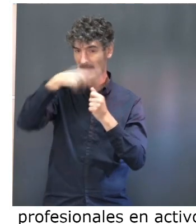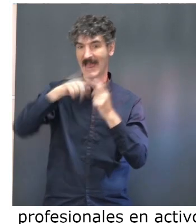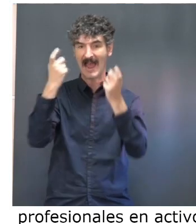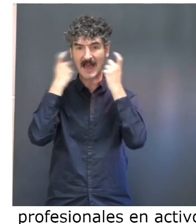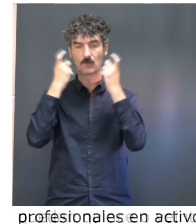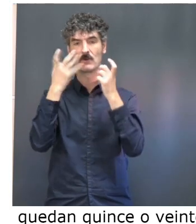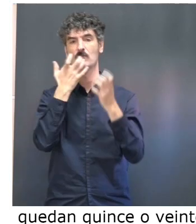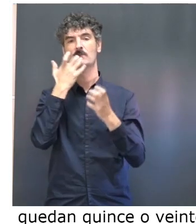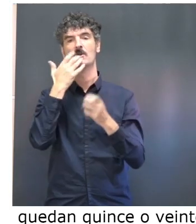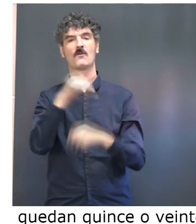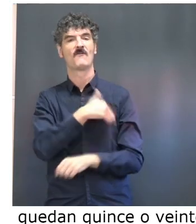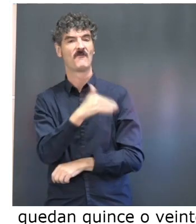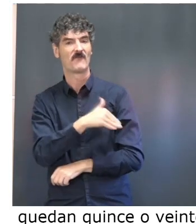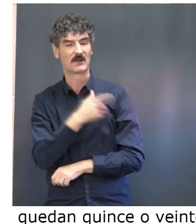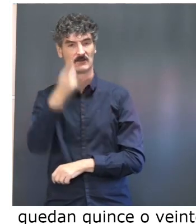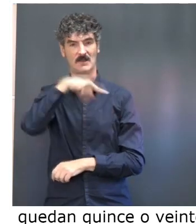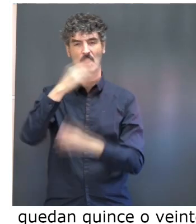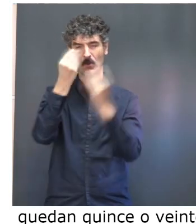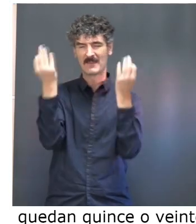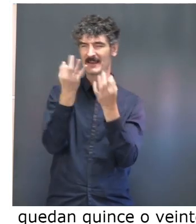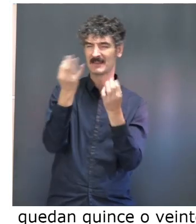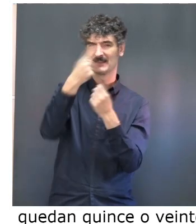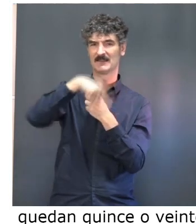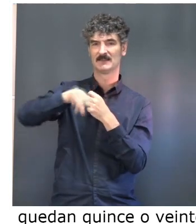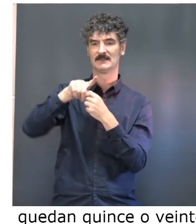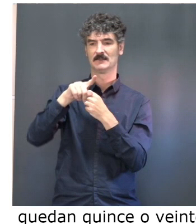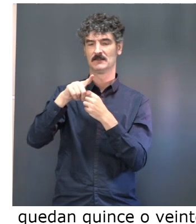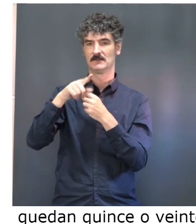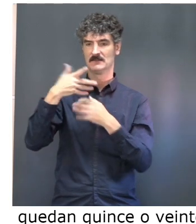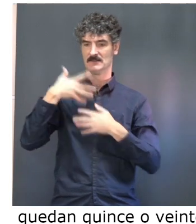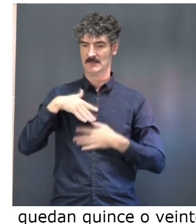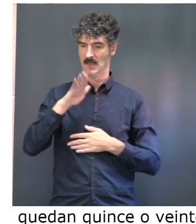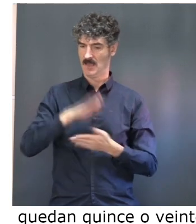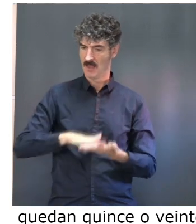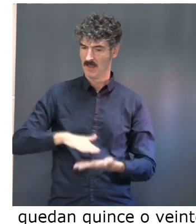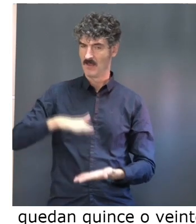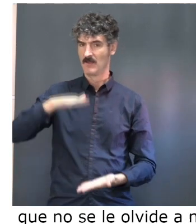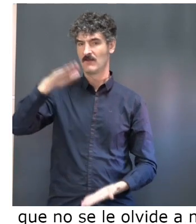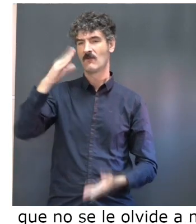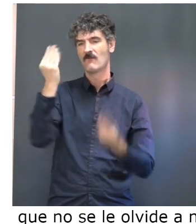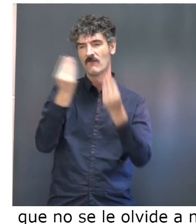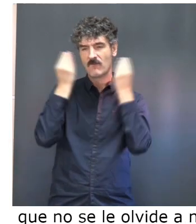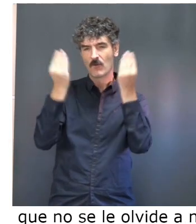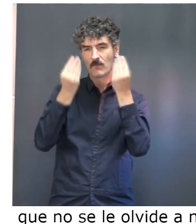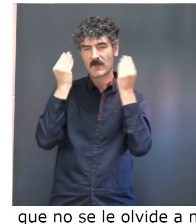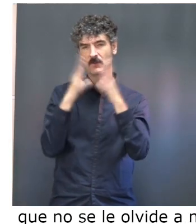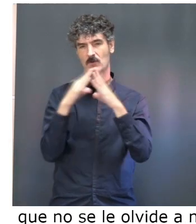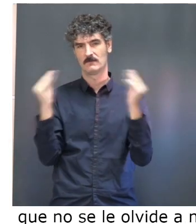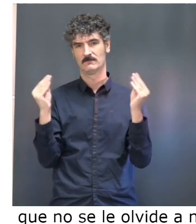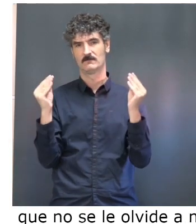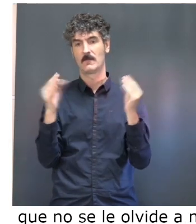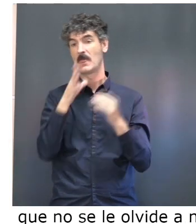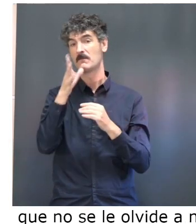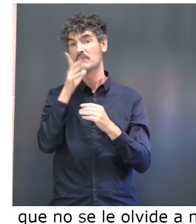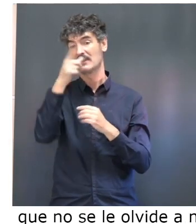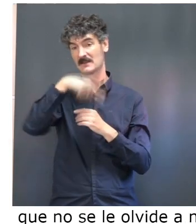las facultades, no se les olvide lo que llevan de su infancia, su adolescencia y su formación universitaria, porque